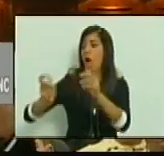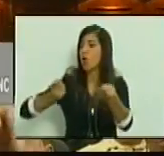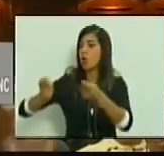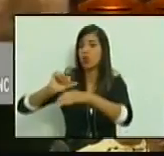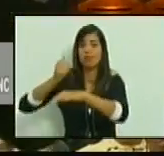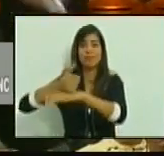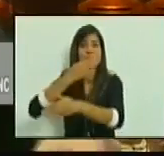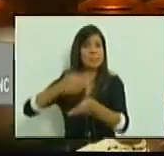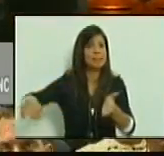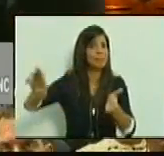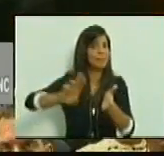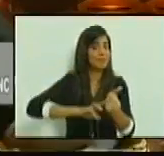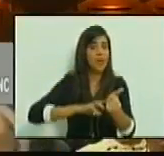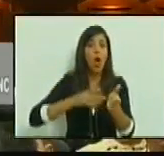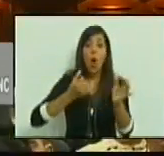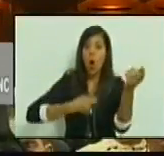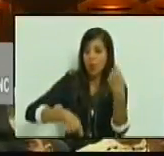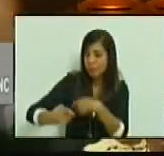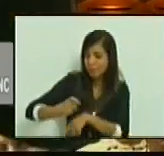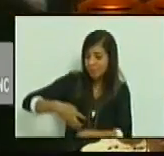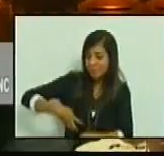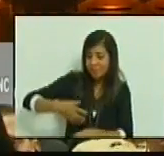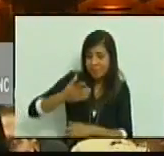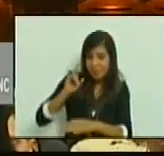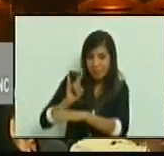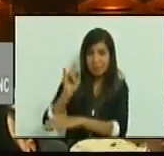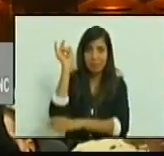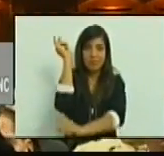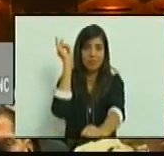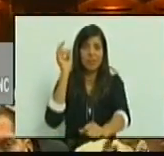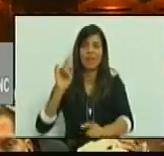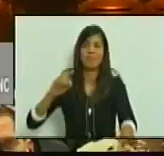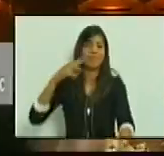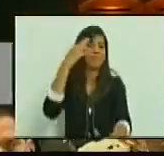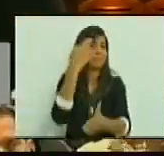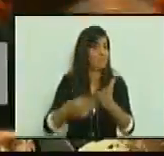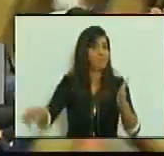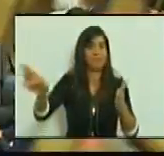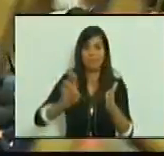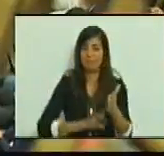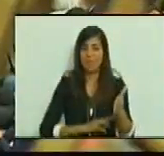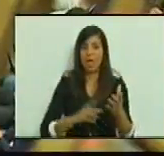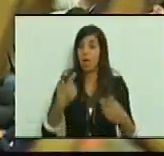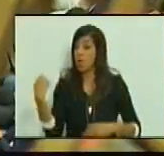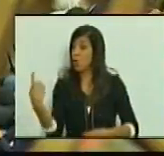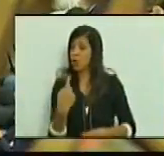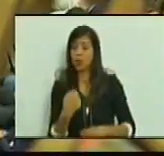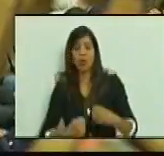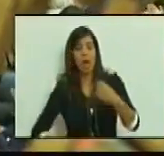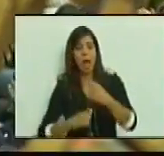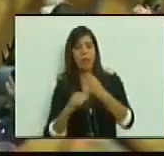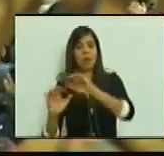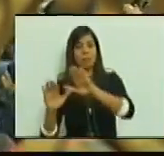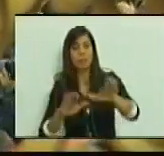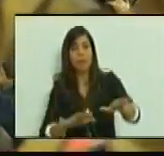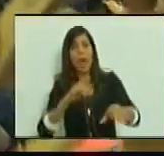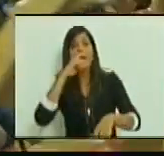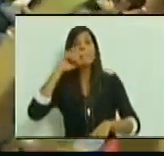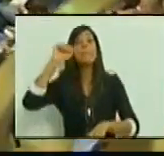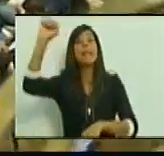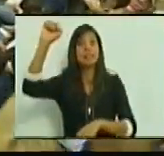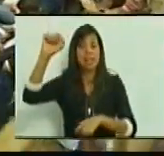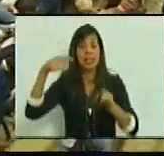ilícitos cambiarios, para seguir apoyando al presidente de la República en el combate y la derrota de la